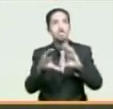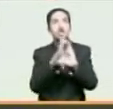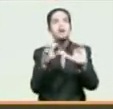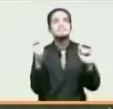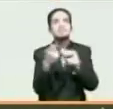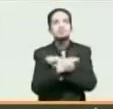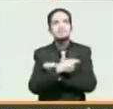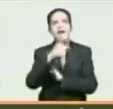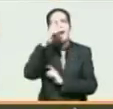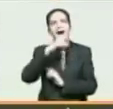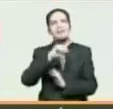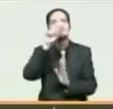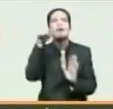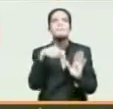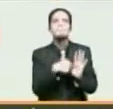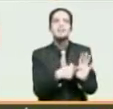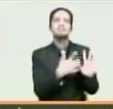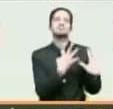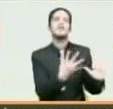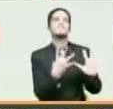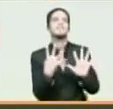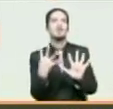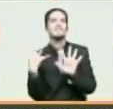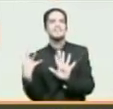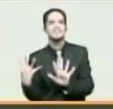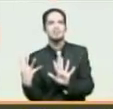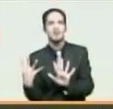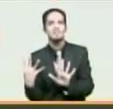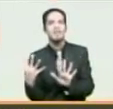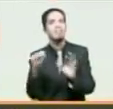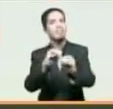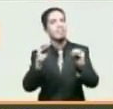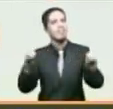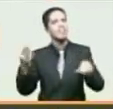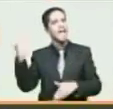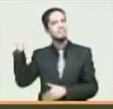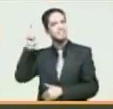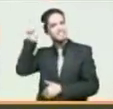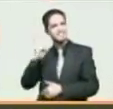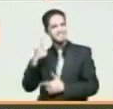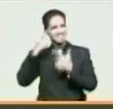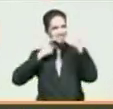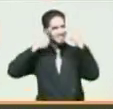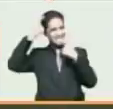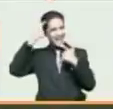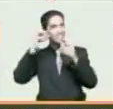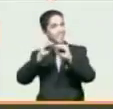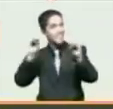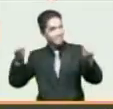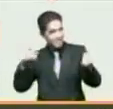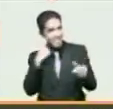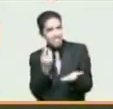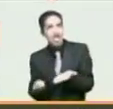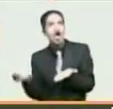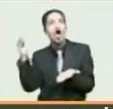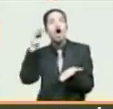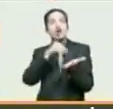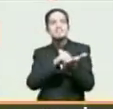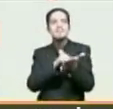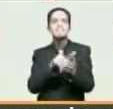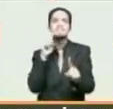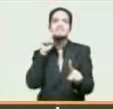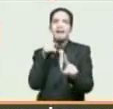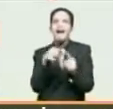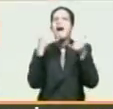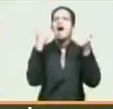de 1999 que convocó el comandante Hugo Chávez también para la defensa de